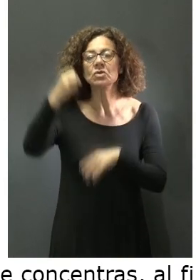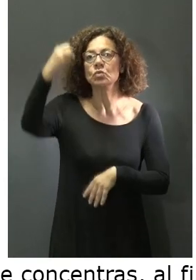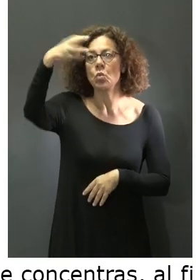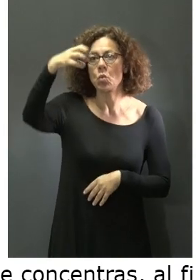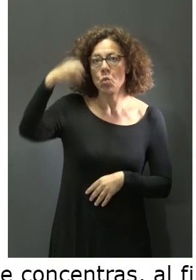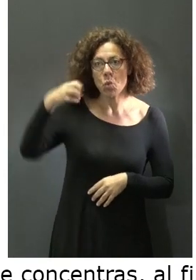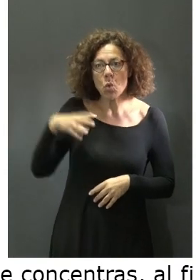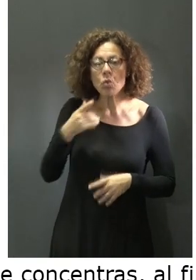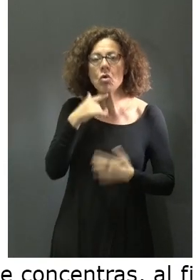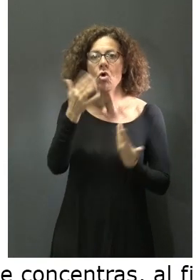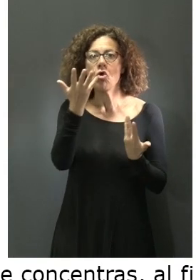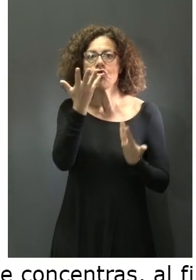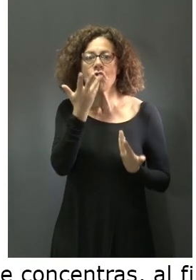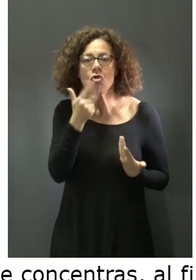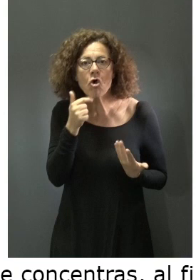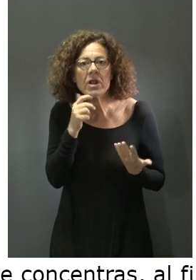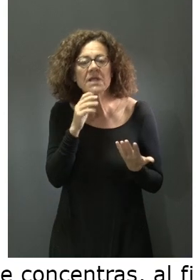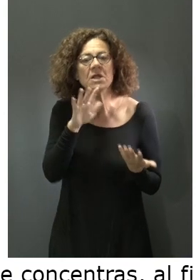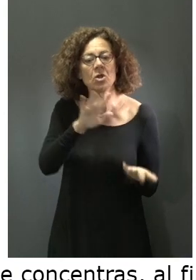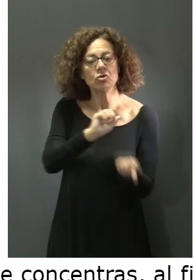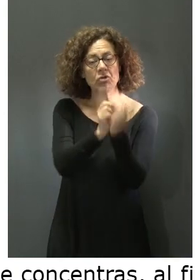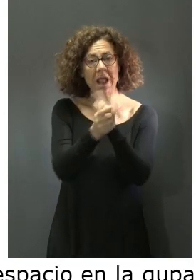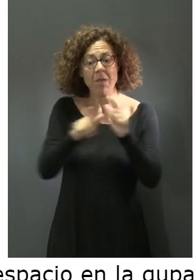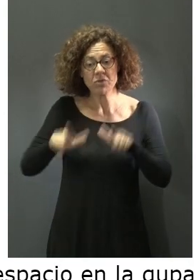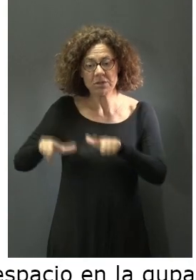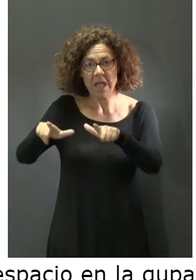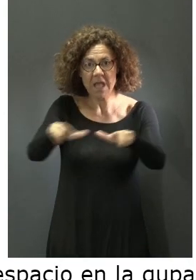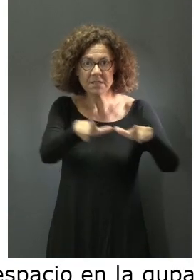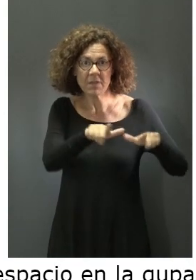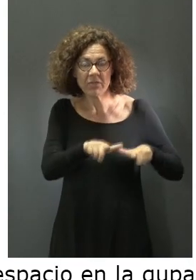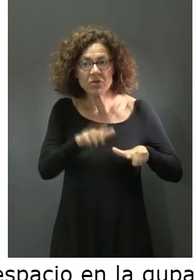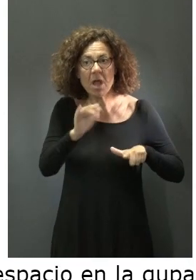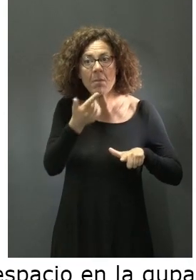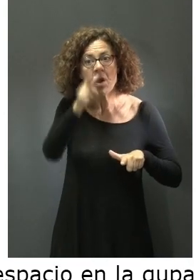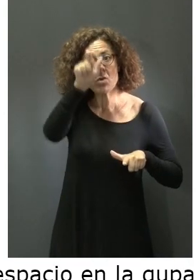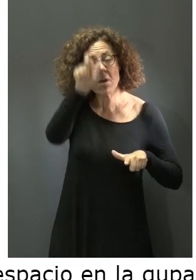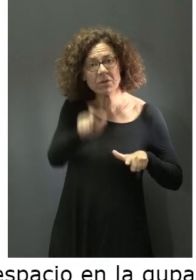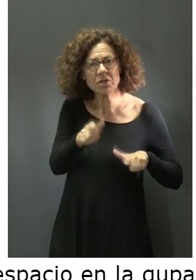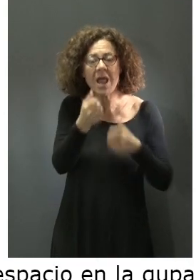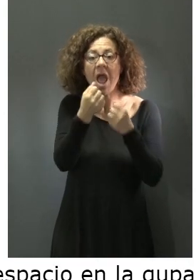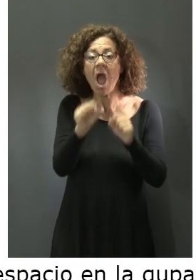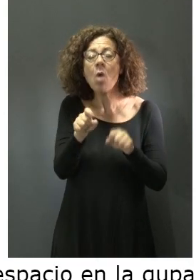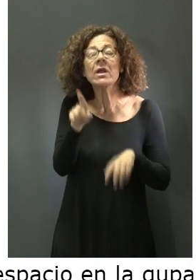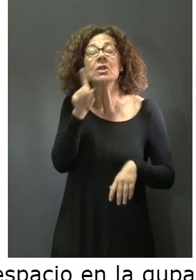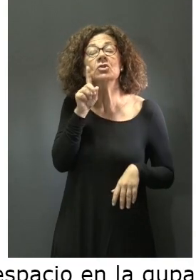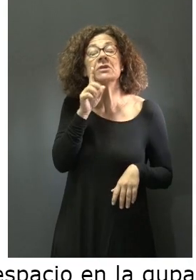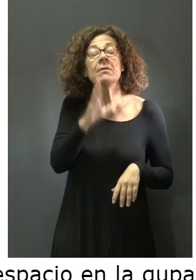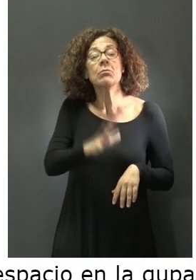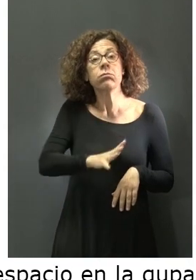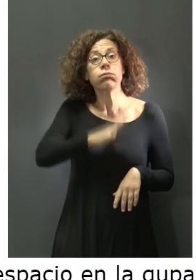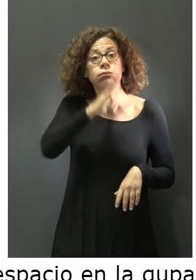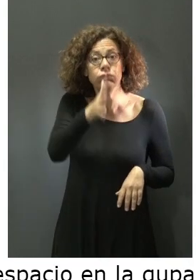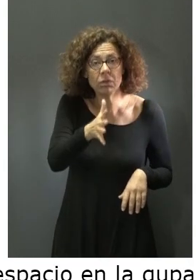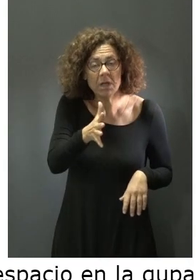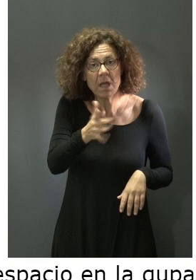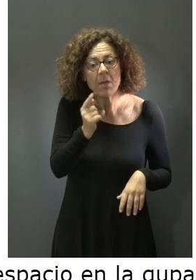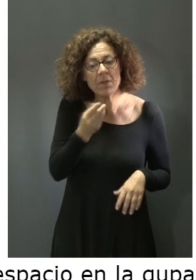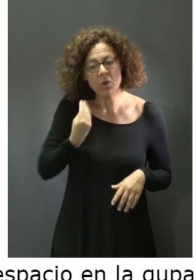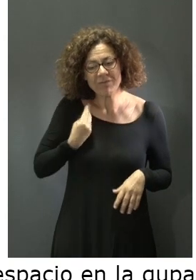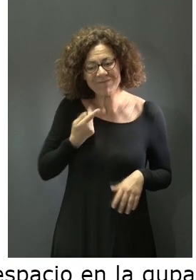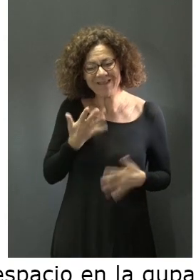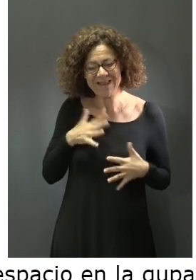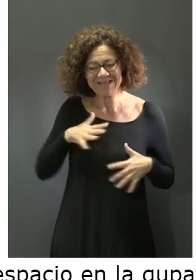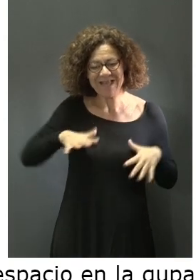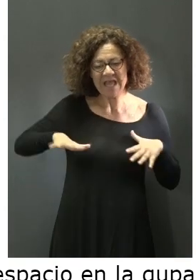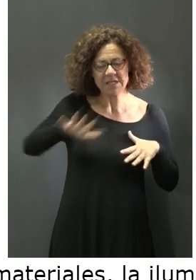iluminación, los colores, las transiciones entre espacios, para que una persona, aunque no sepa el por qué, pueda vivir ese espacio como